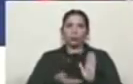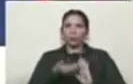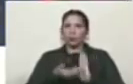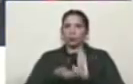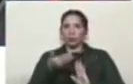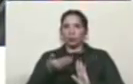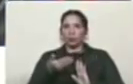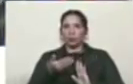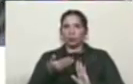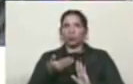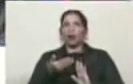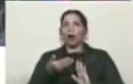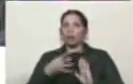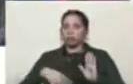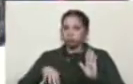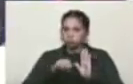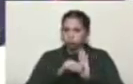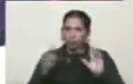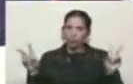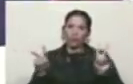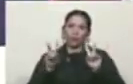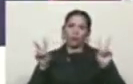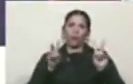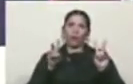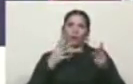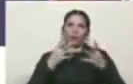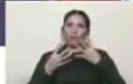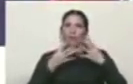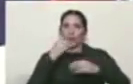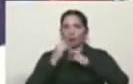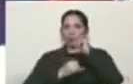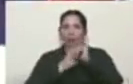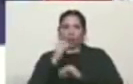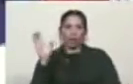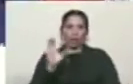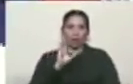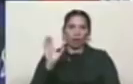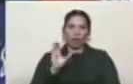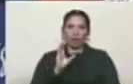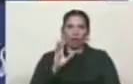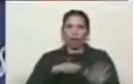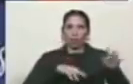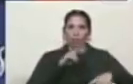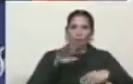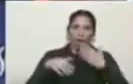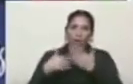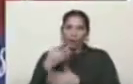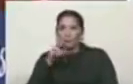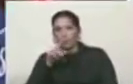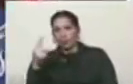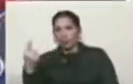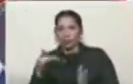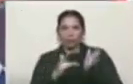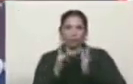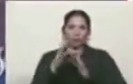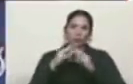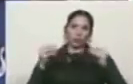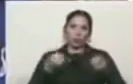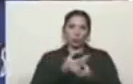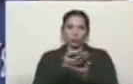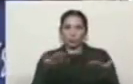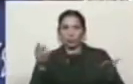los valores. Es por ello que el Festival de Teatro Internacional de Caracas estará dispuesto del 12 al 21 de abril para todas y